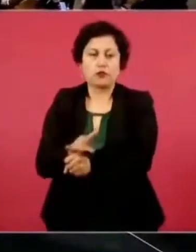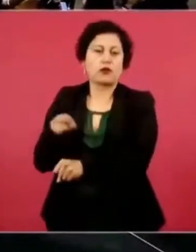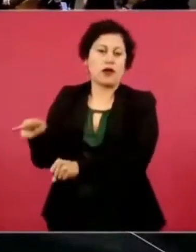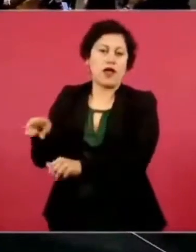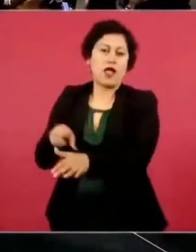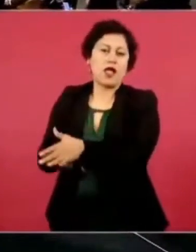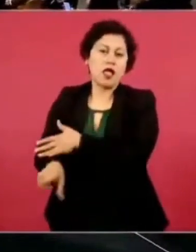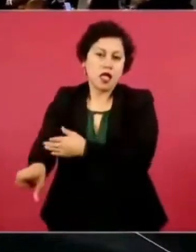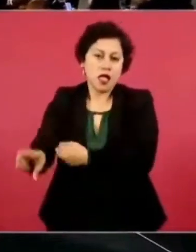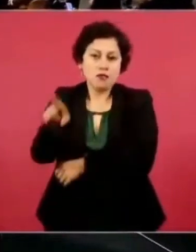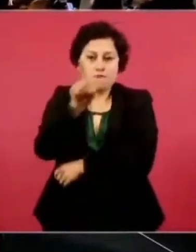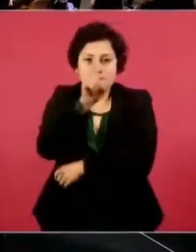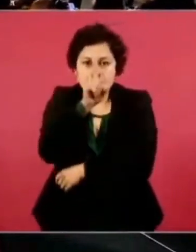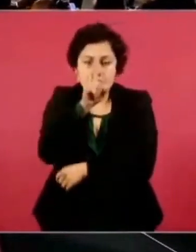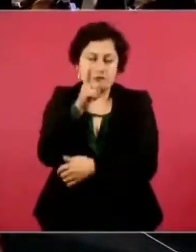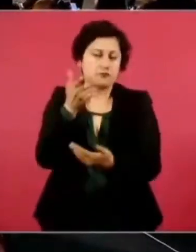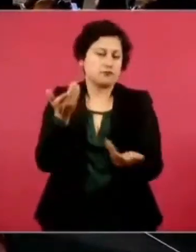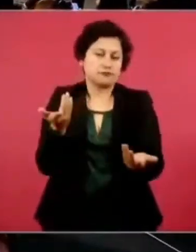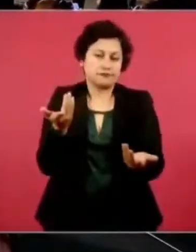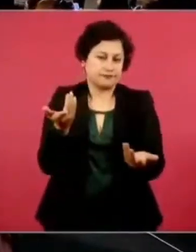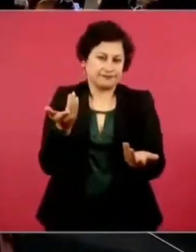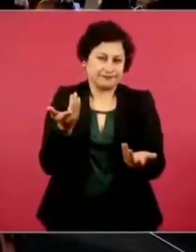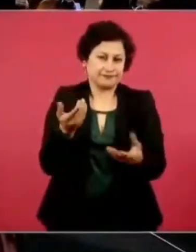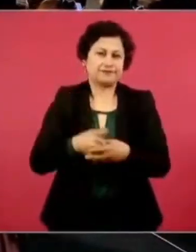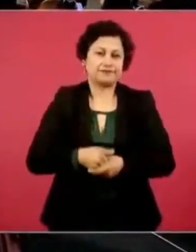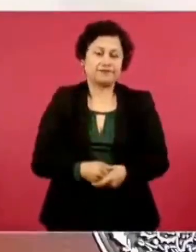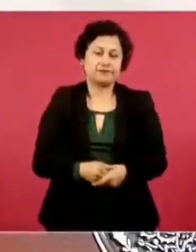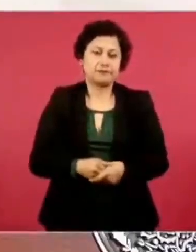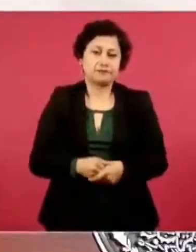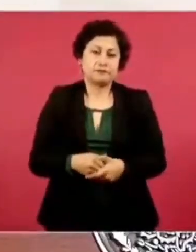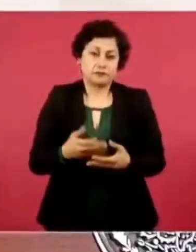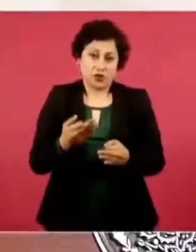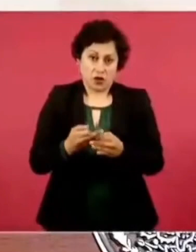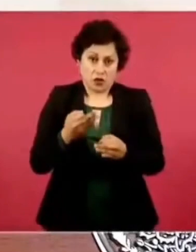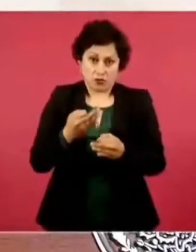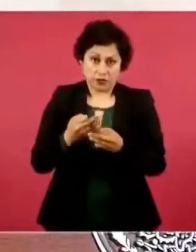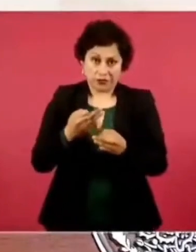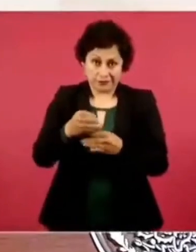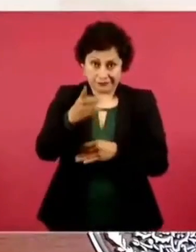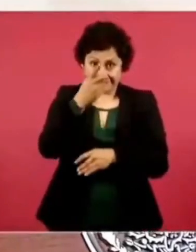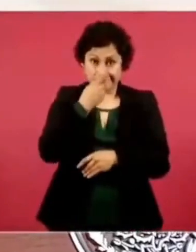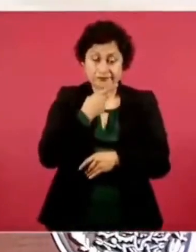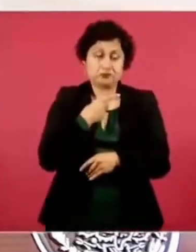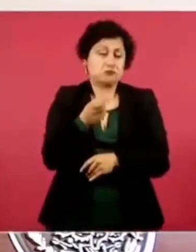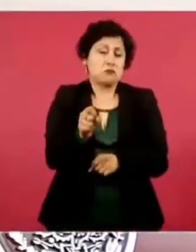piquete de ojo. Lo mismo estas organizaciones, nada más